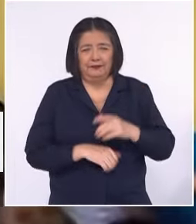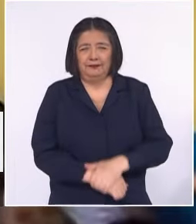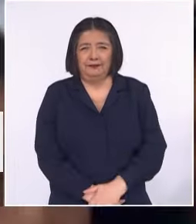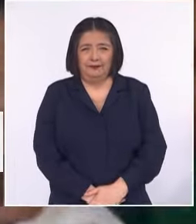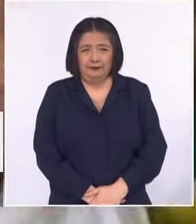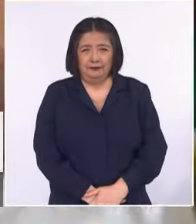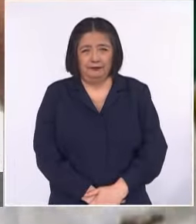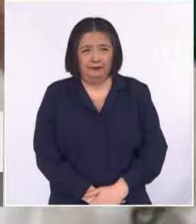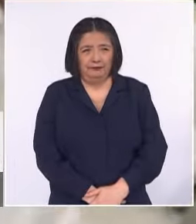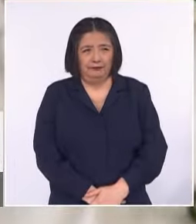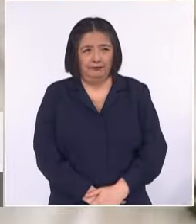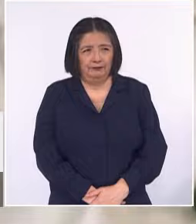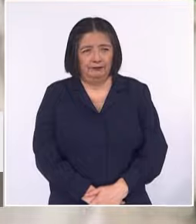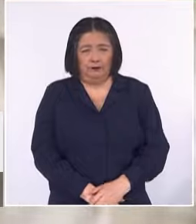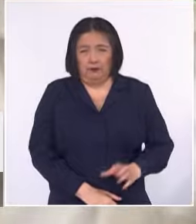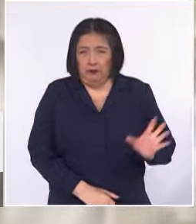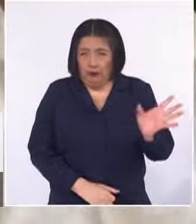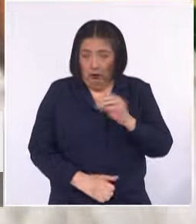Profesor,